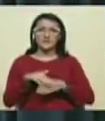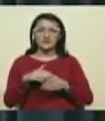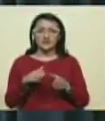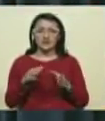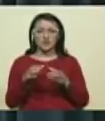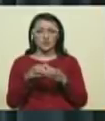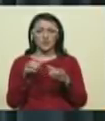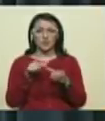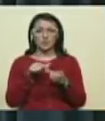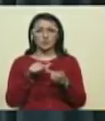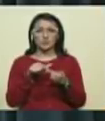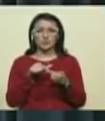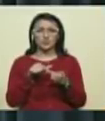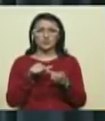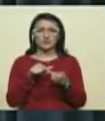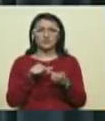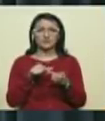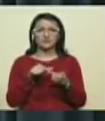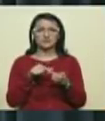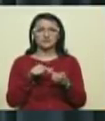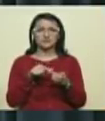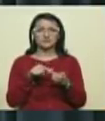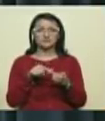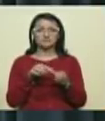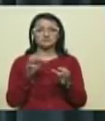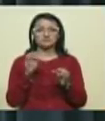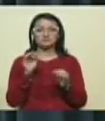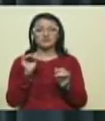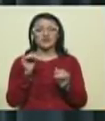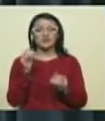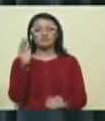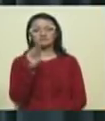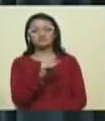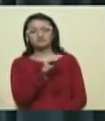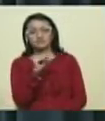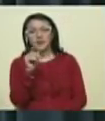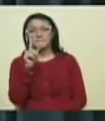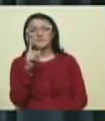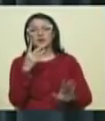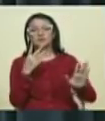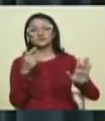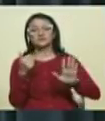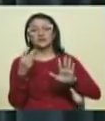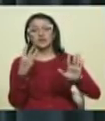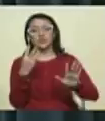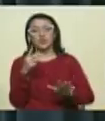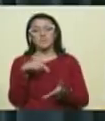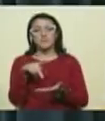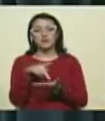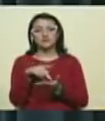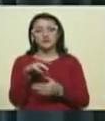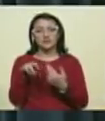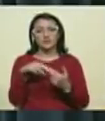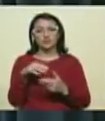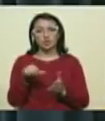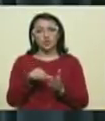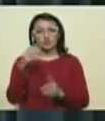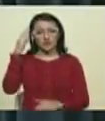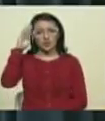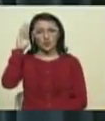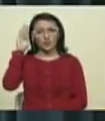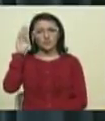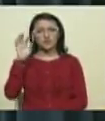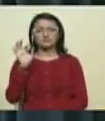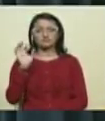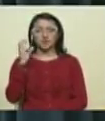Colonias, como bien lo bautizó en 1962, en la Plaza de la Revolución, en La Habana, el comandante